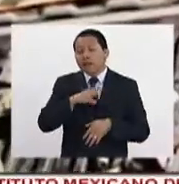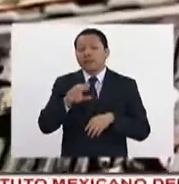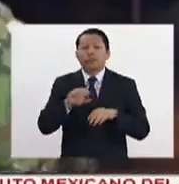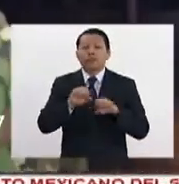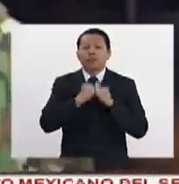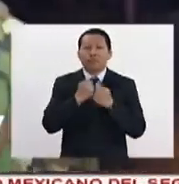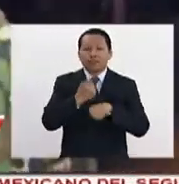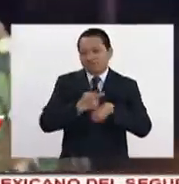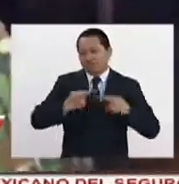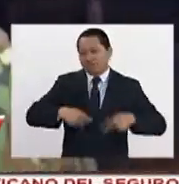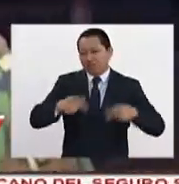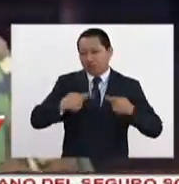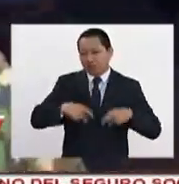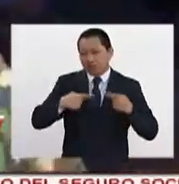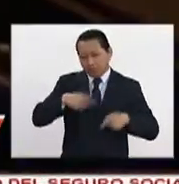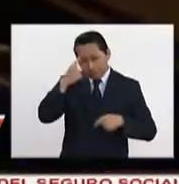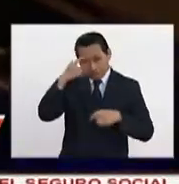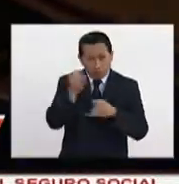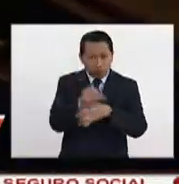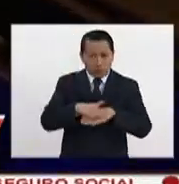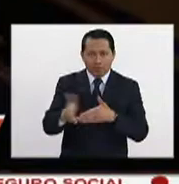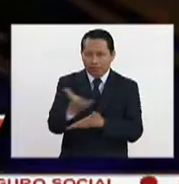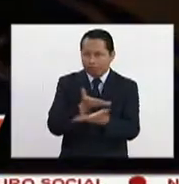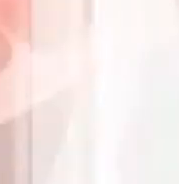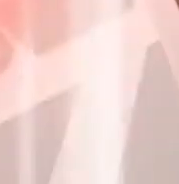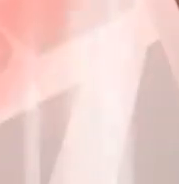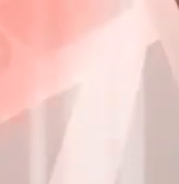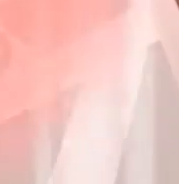el intercambio de información.